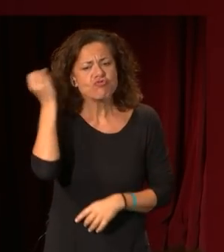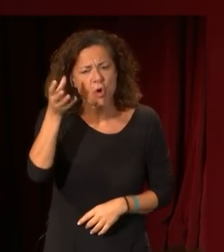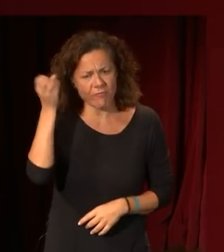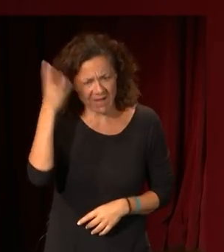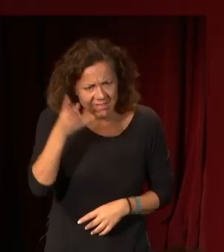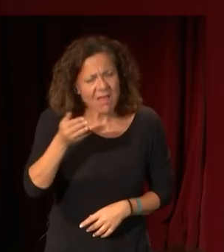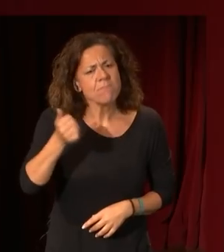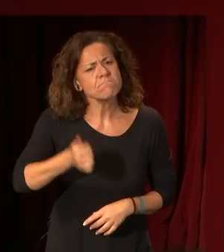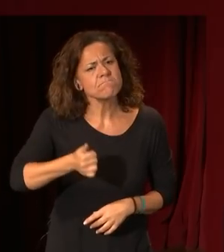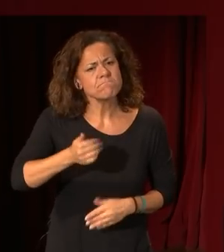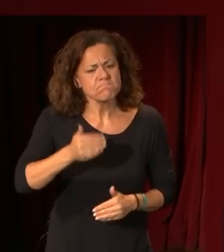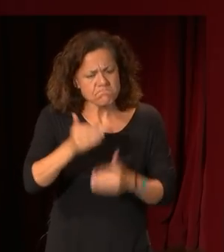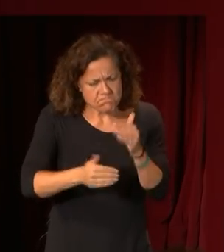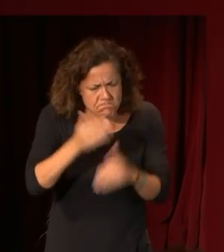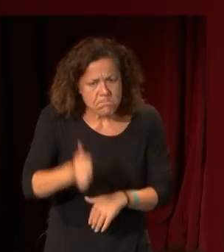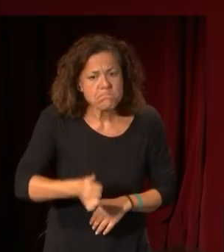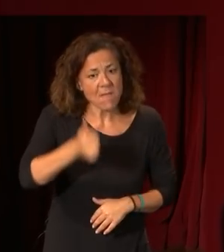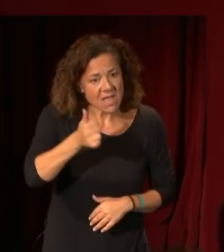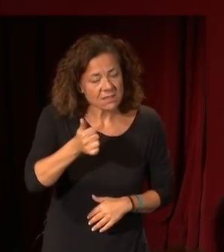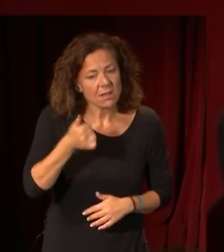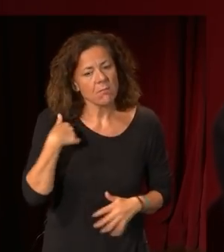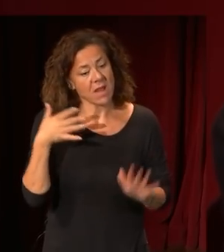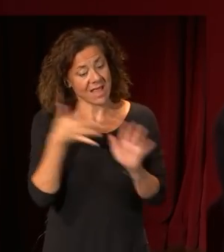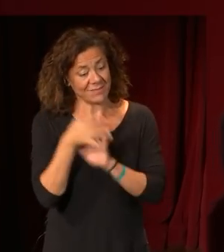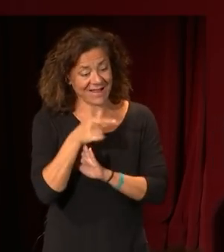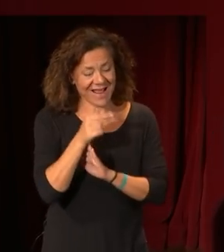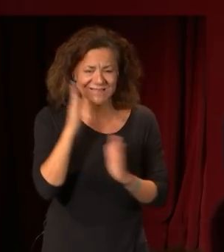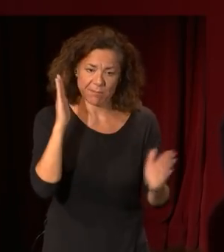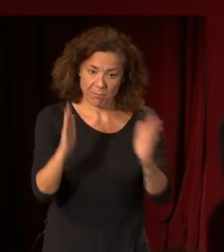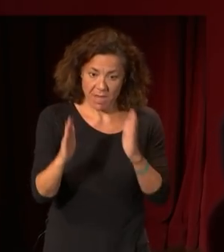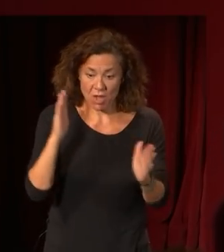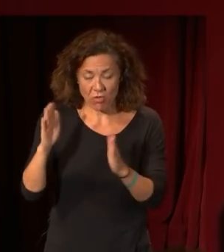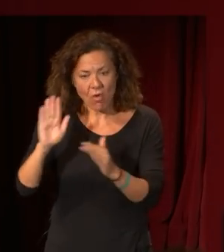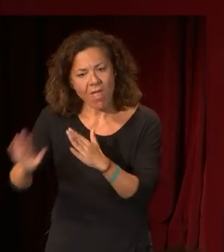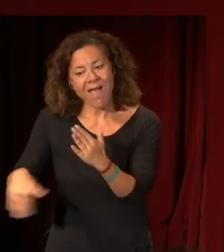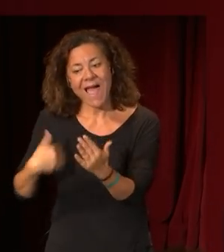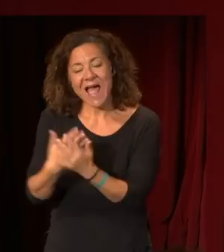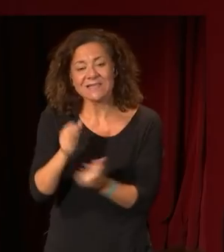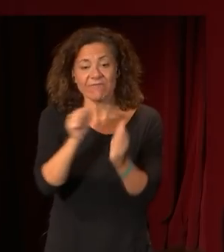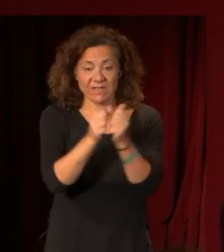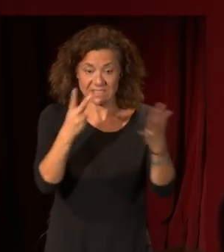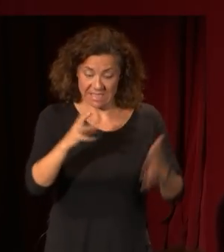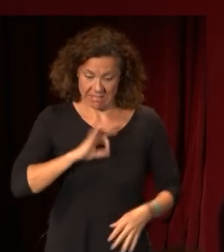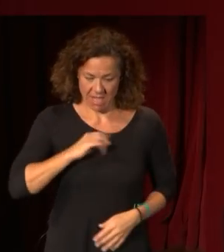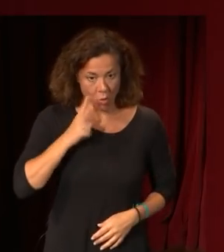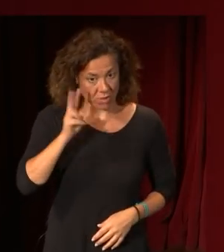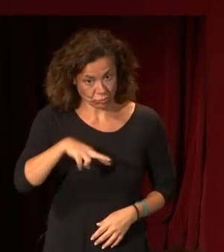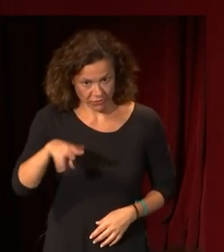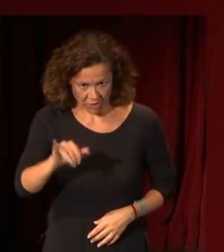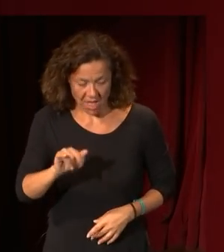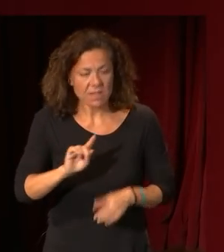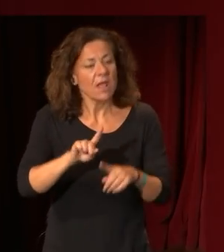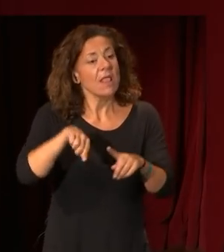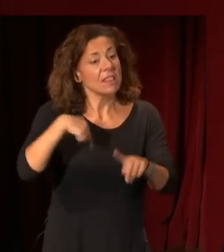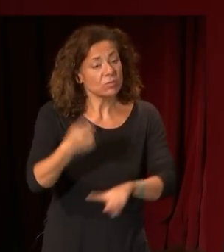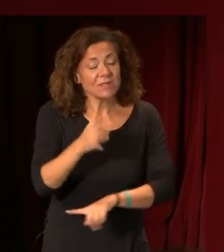seguirán algunas otras que irán puntuando todo este periodo de exposición que dura hasta el 27 de enero próximamente habrá una o